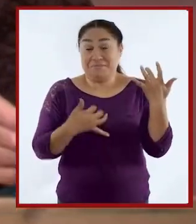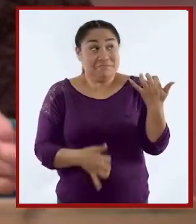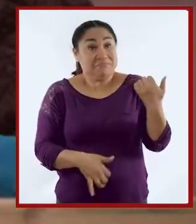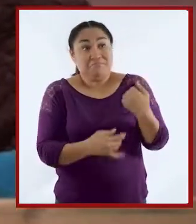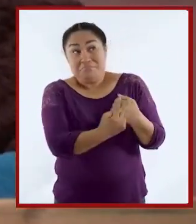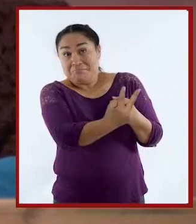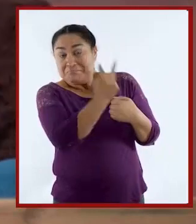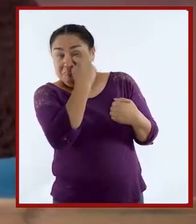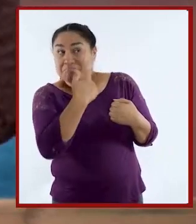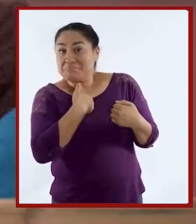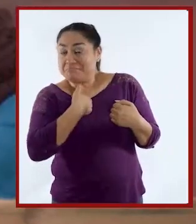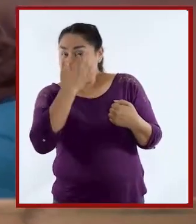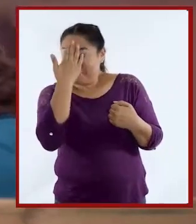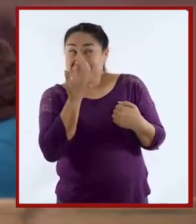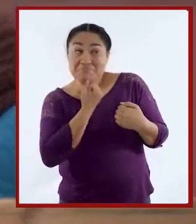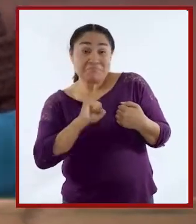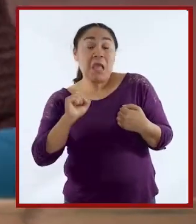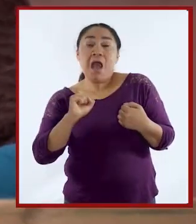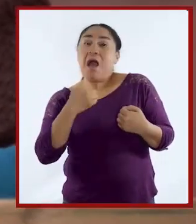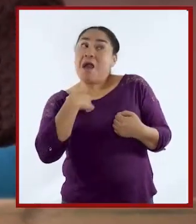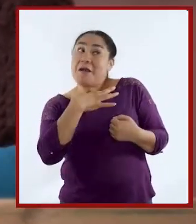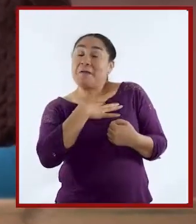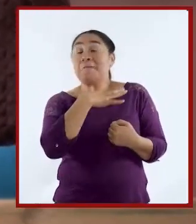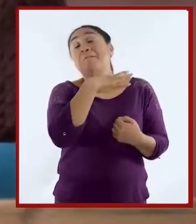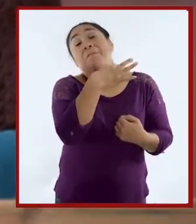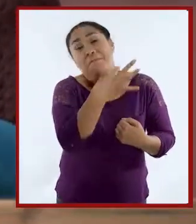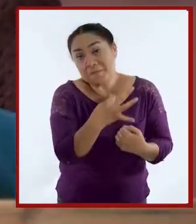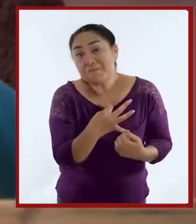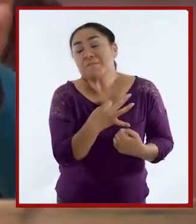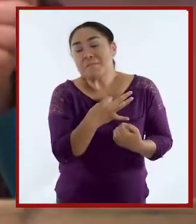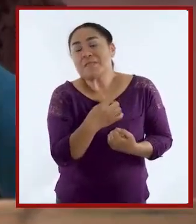yo no sé qué facultades me vio él, ¿verdad? Pero él me eligió